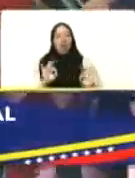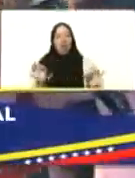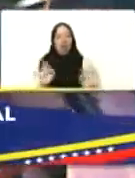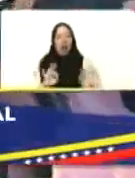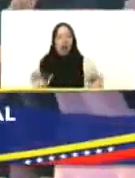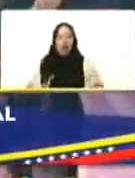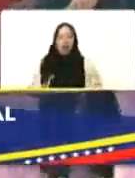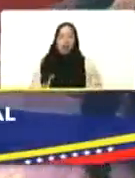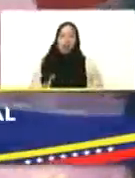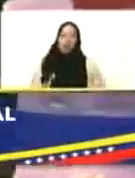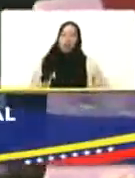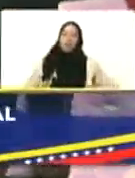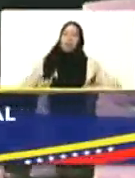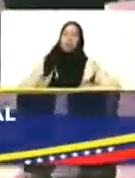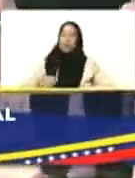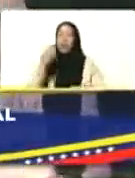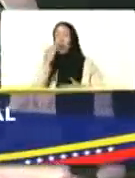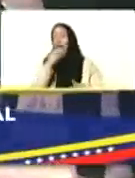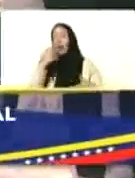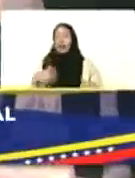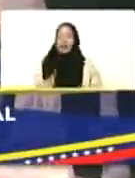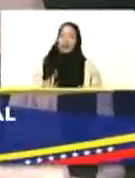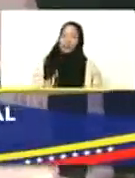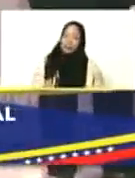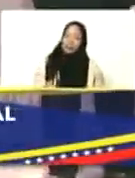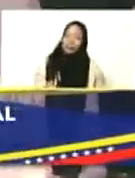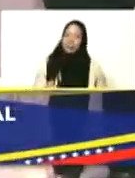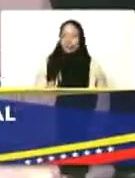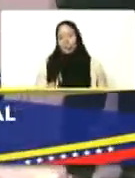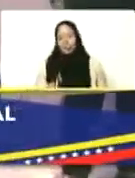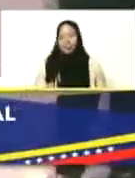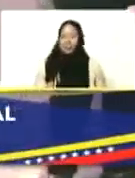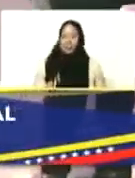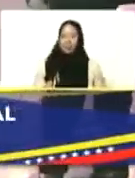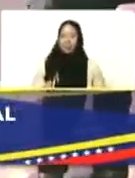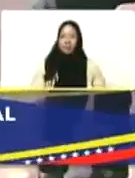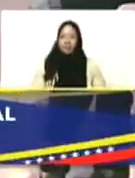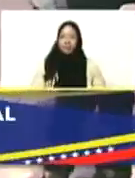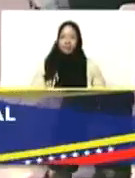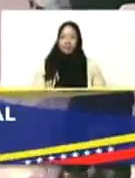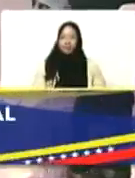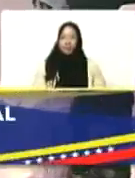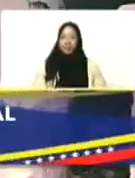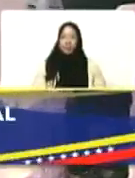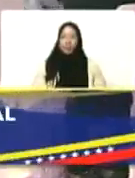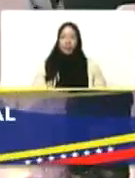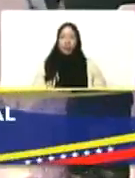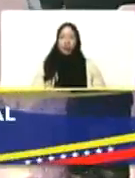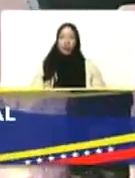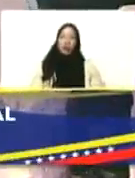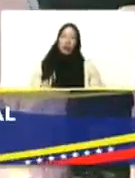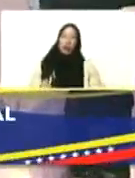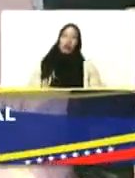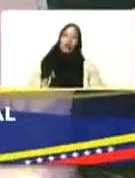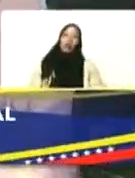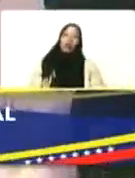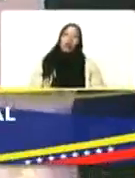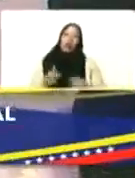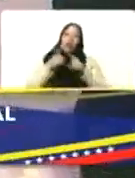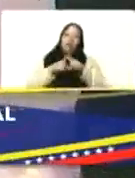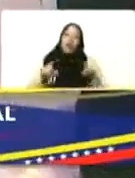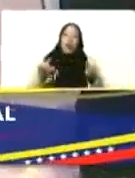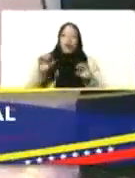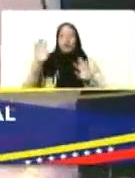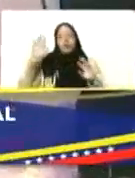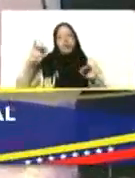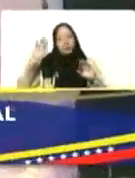enferma y me descuide con una gripe. Bueno, pero me